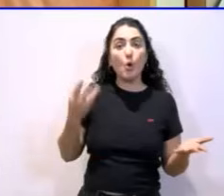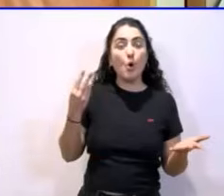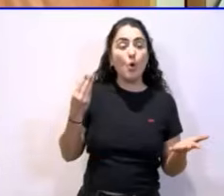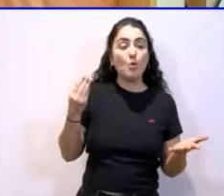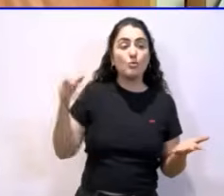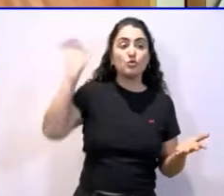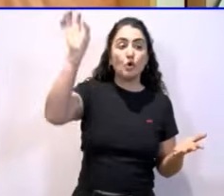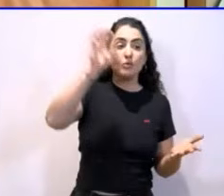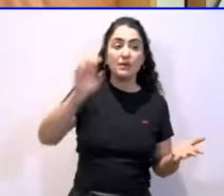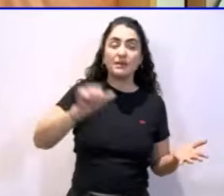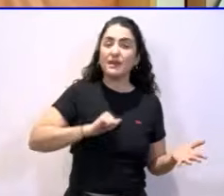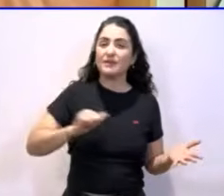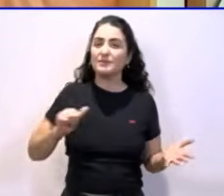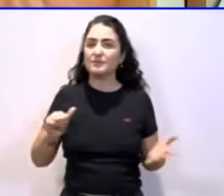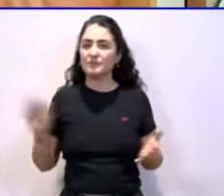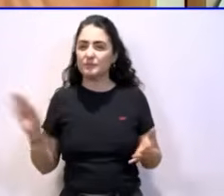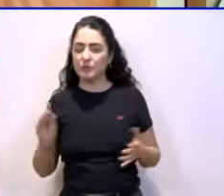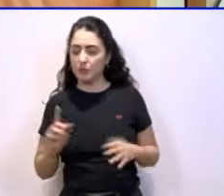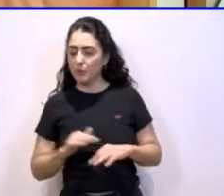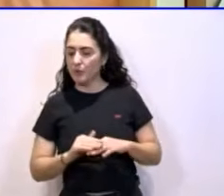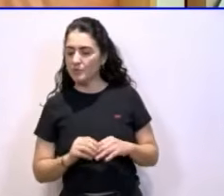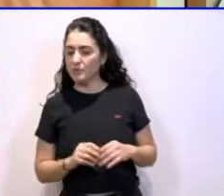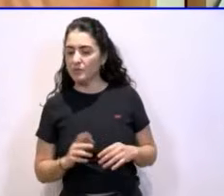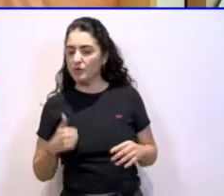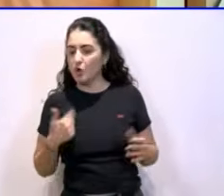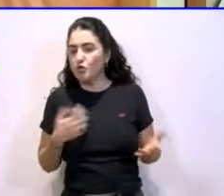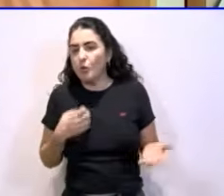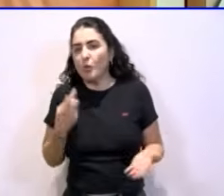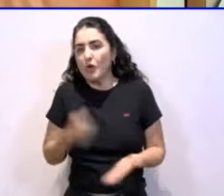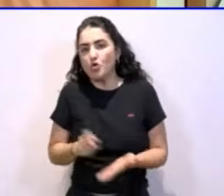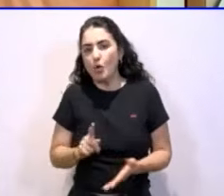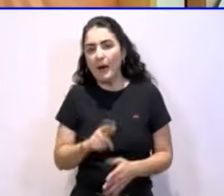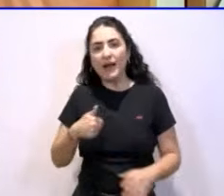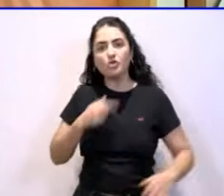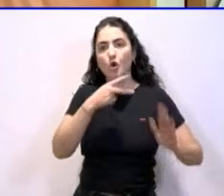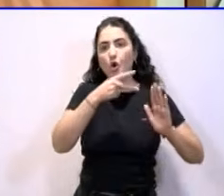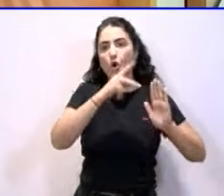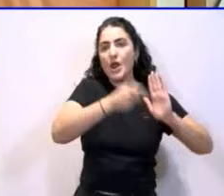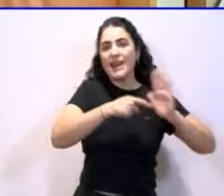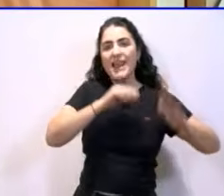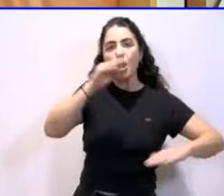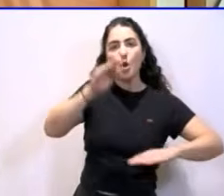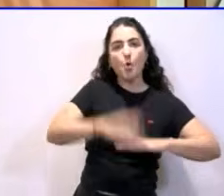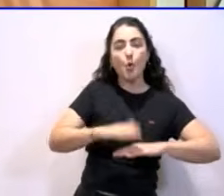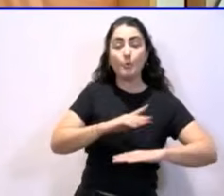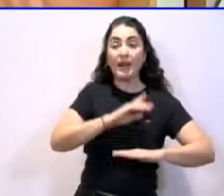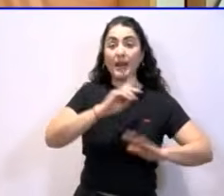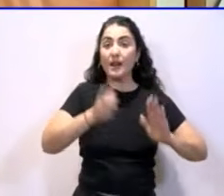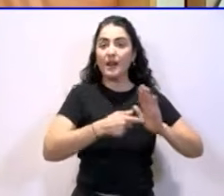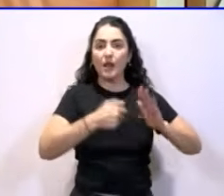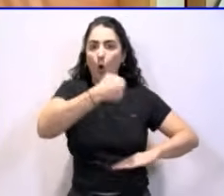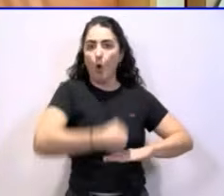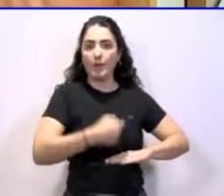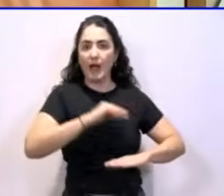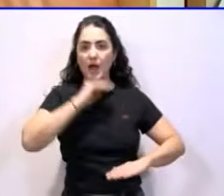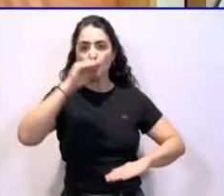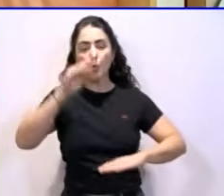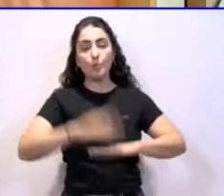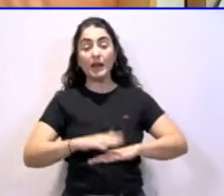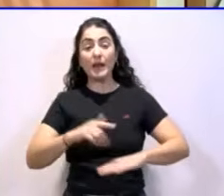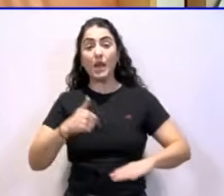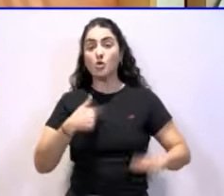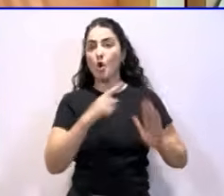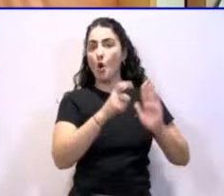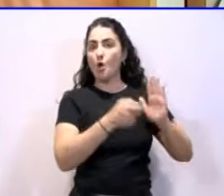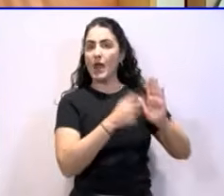comunidades autónomas. Usted me pide a mí que no las pague, pero no puedo no pagarlas. Yo tengo a bien cumplir la ley, cumplir las leyes que me obligan y a mí la ley y las sentencias